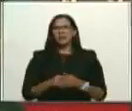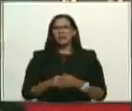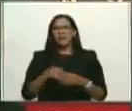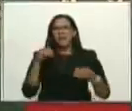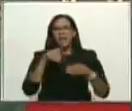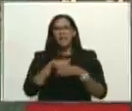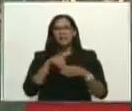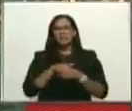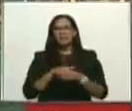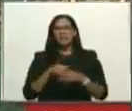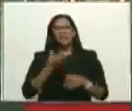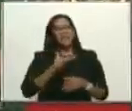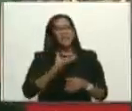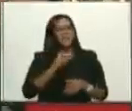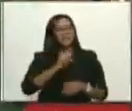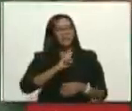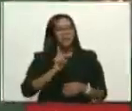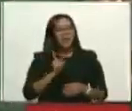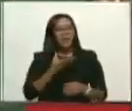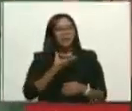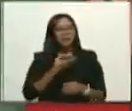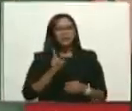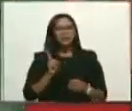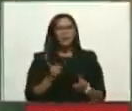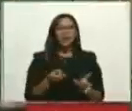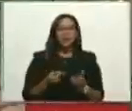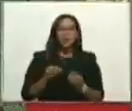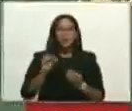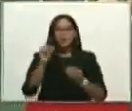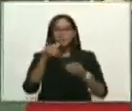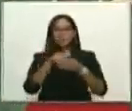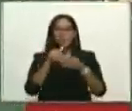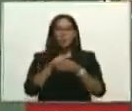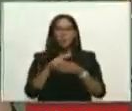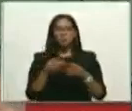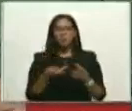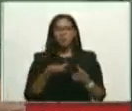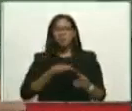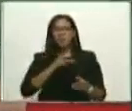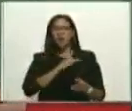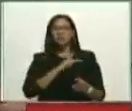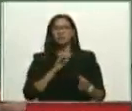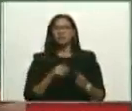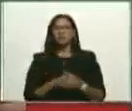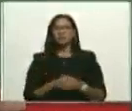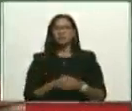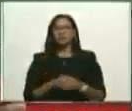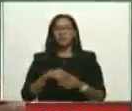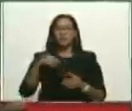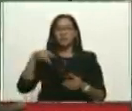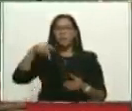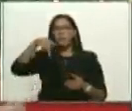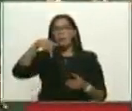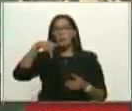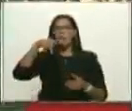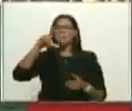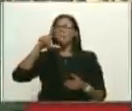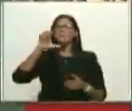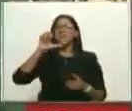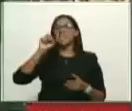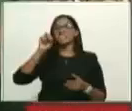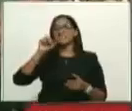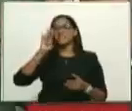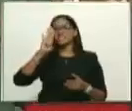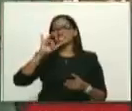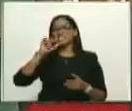de alcalde no eran de alcalde, sino que era un plebiscito. Correcto. ¿Cómo es que le decían ellos? Un plebiscito. Plebiscito. Y se fueron